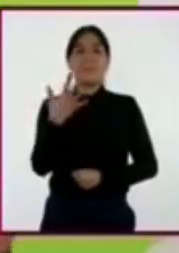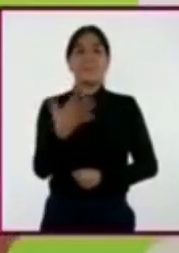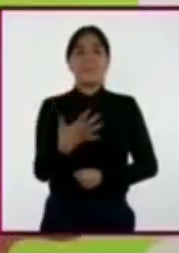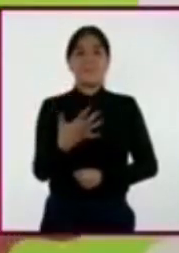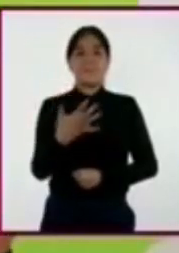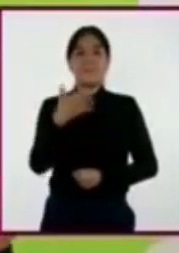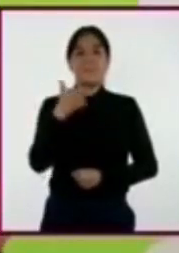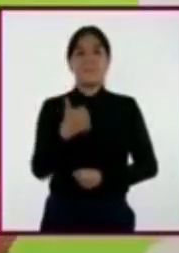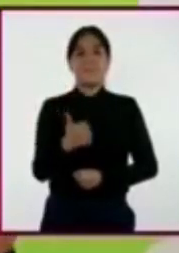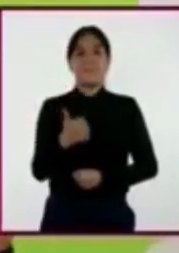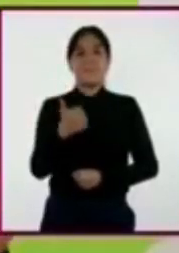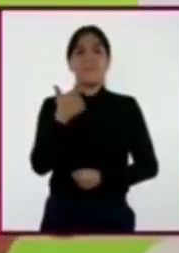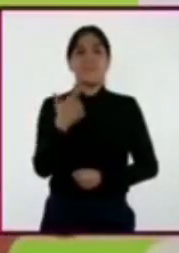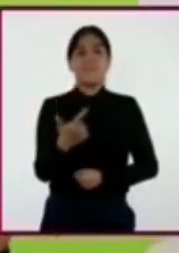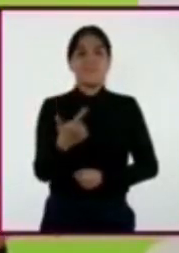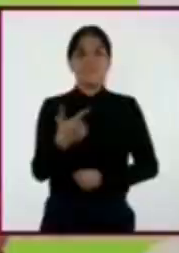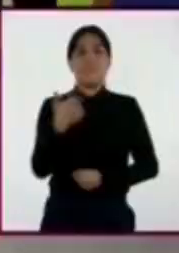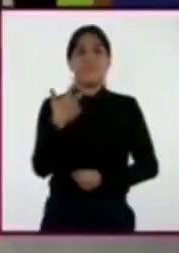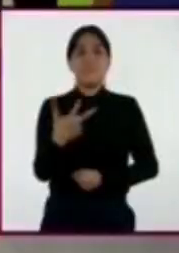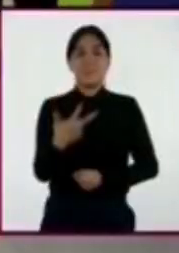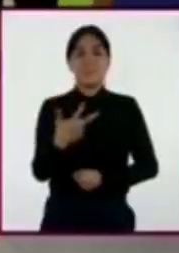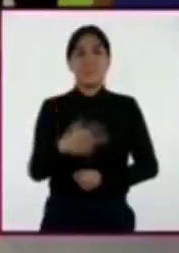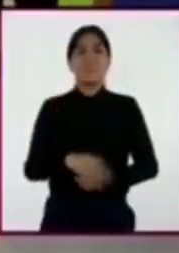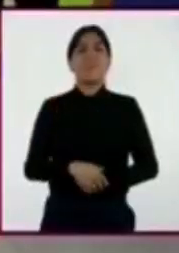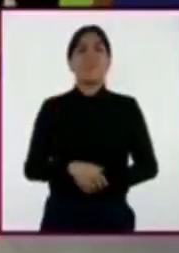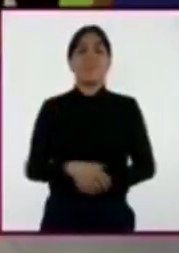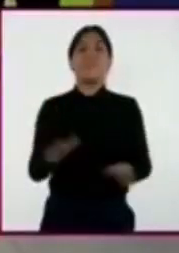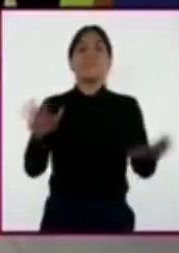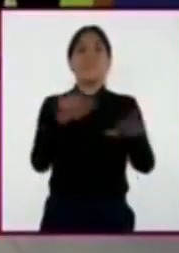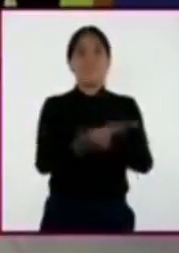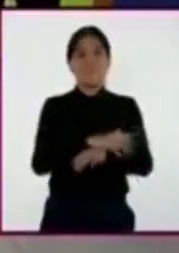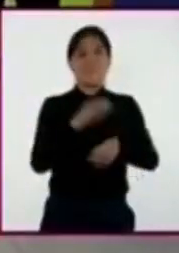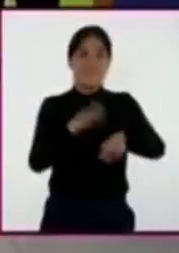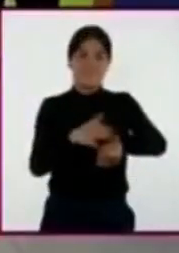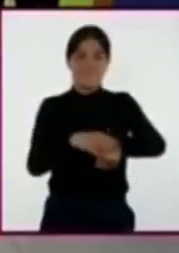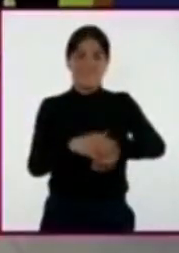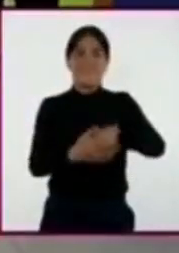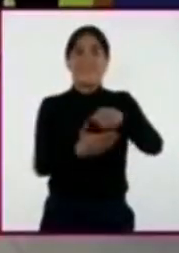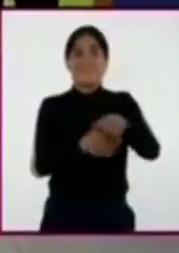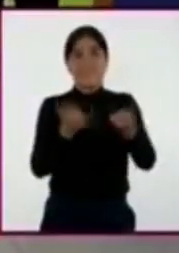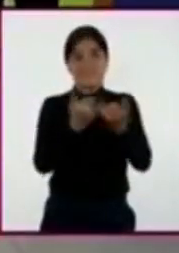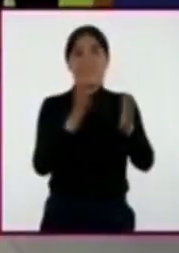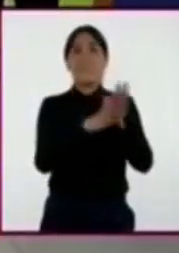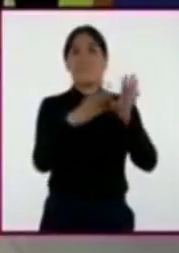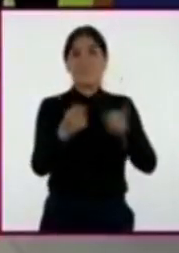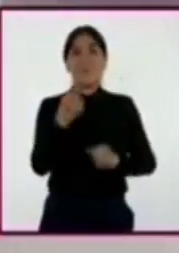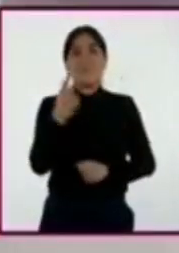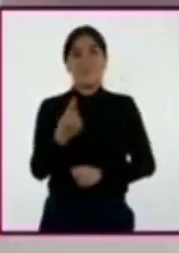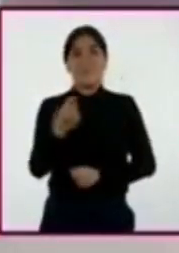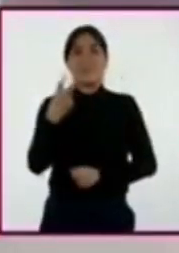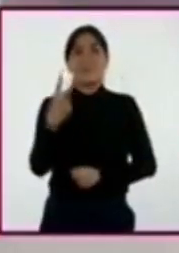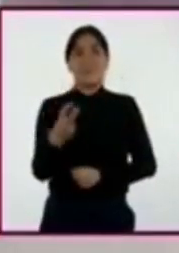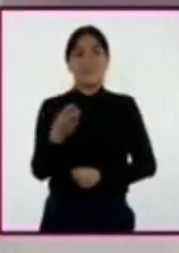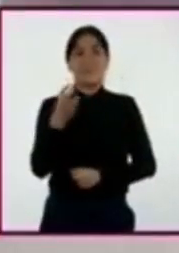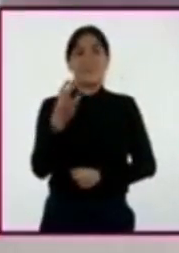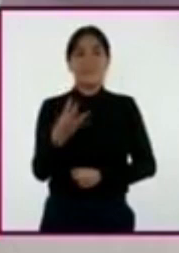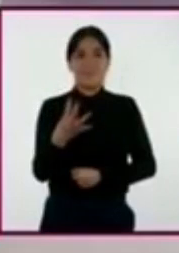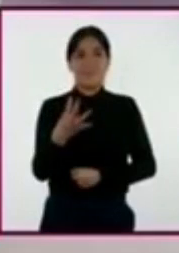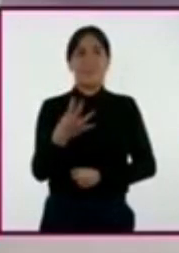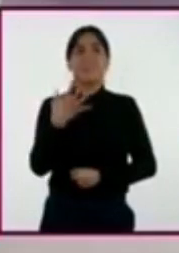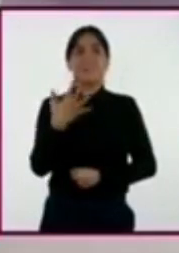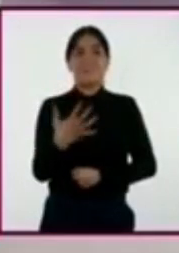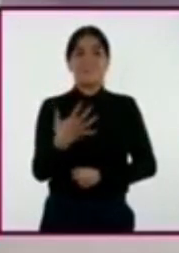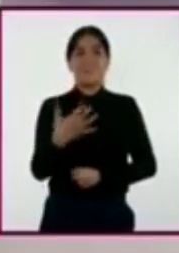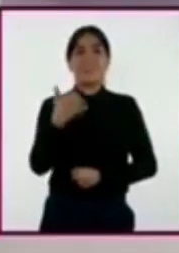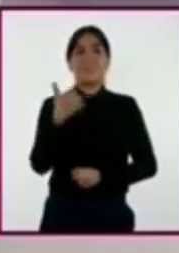4, 5, 6, 7, 8, cambiamos al dorso de la mano y 1, 2, 3,